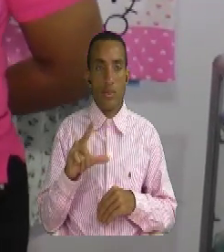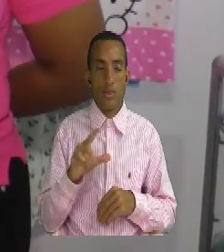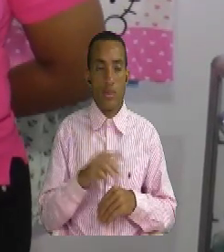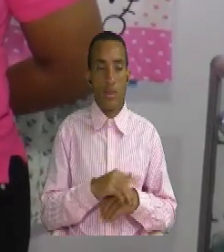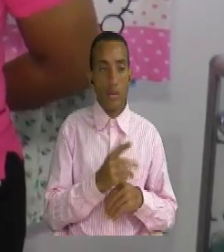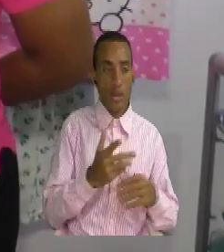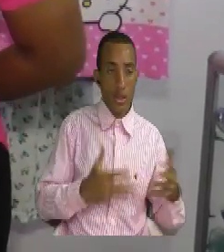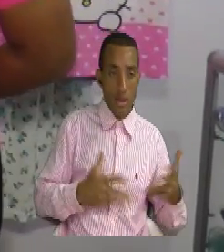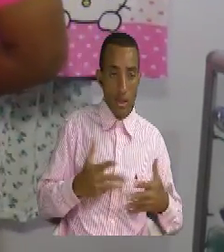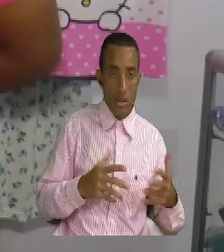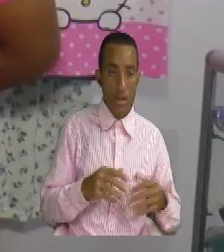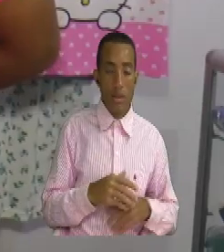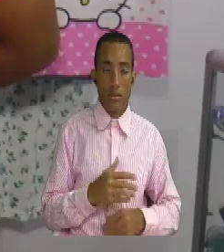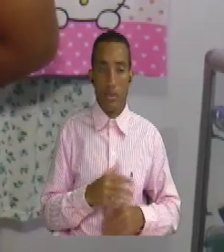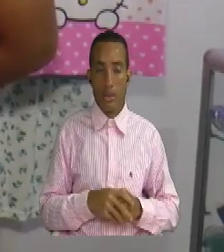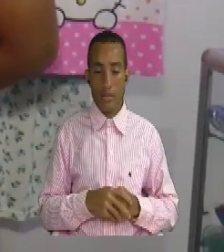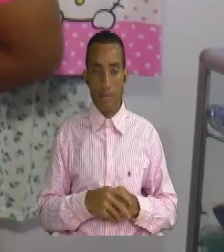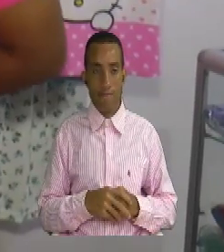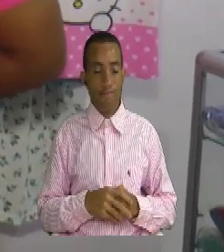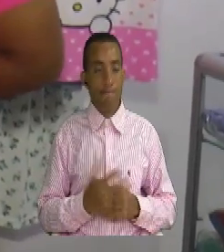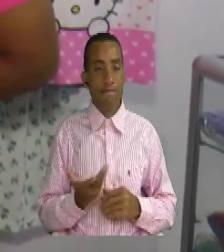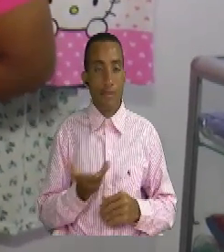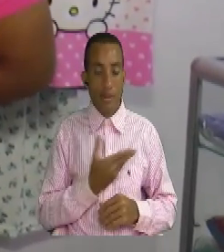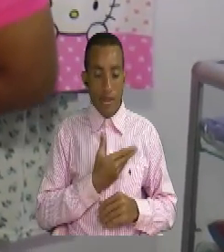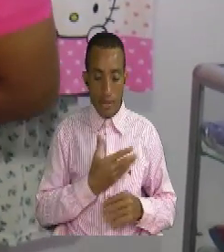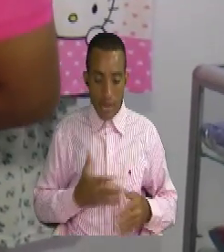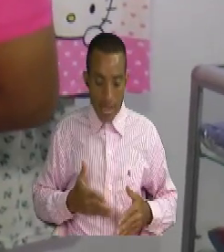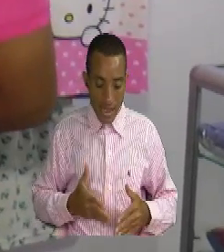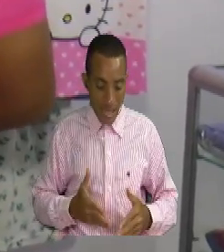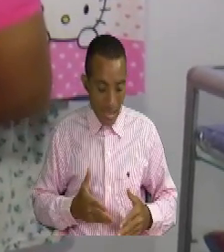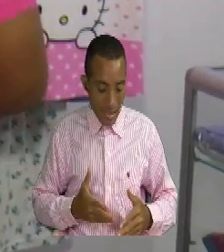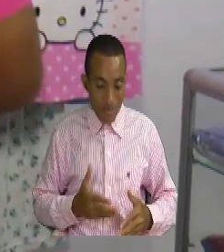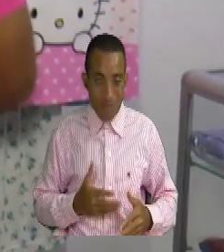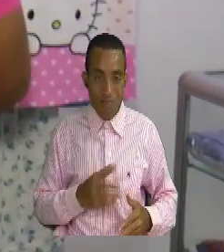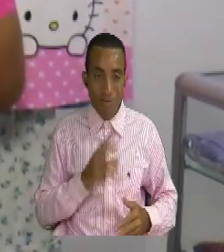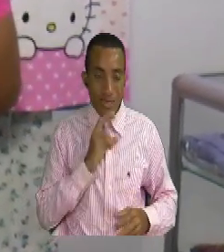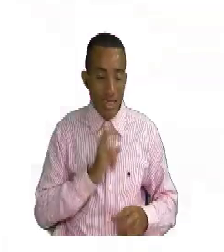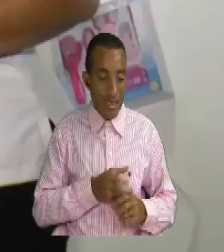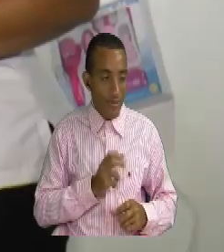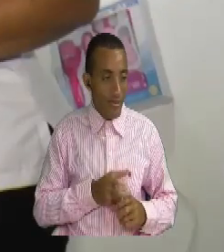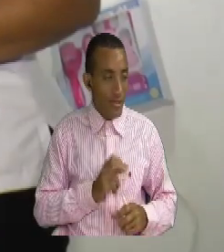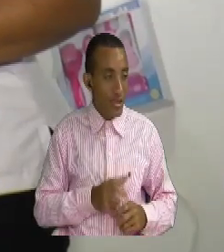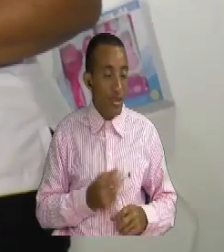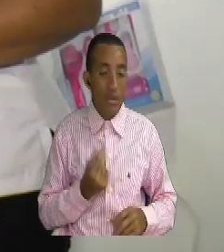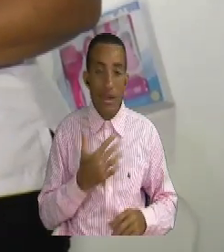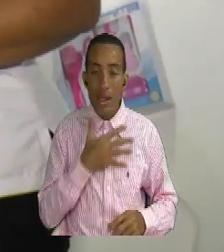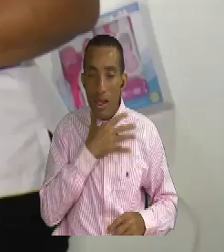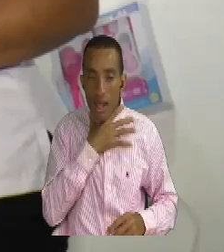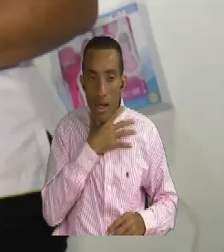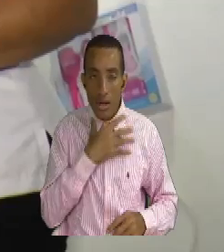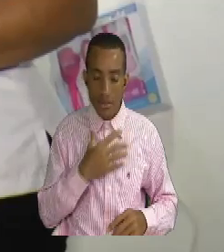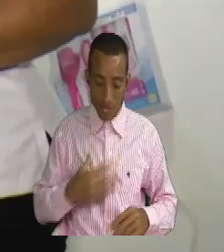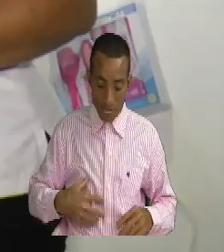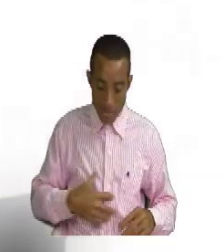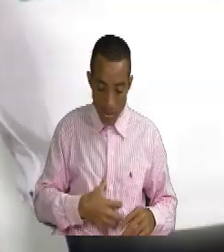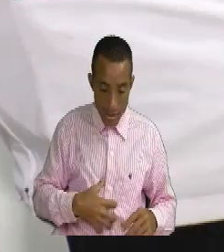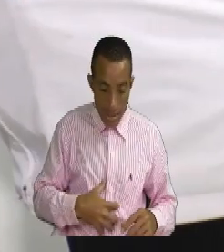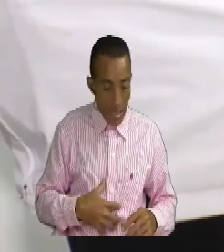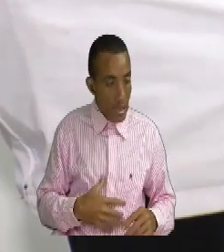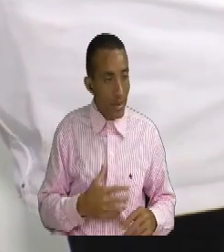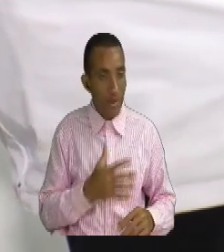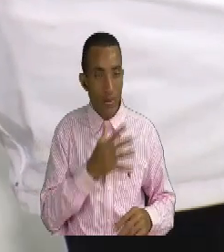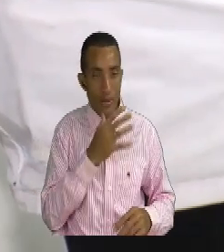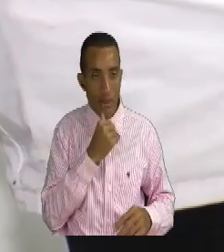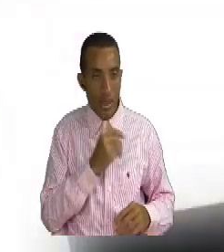si tú eres una mamita que es de escasos recursos, no tiene cómo hacerse una ecografía o tener la asesoría idónea por una perinatóloga,